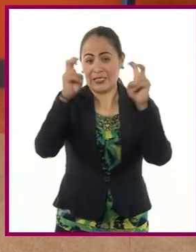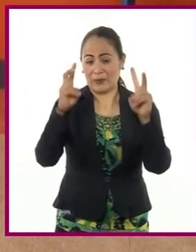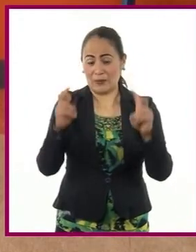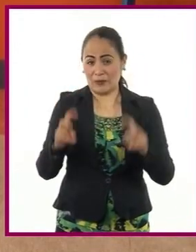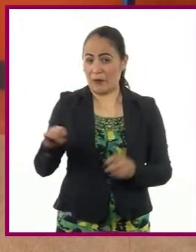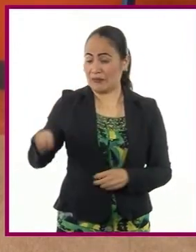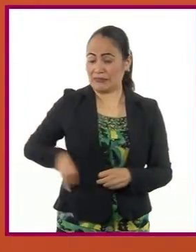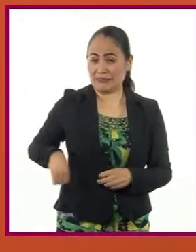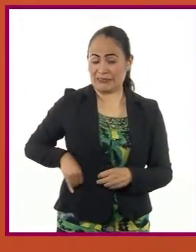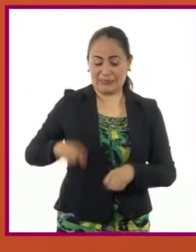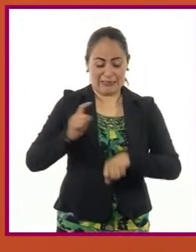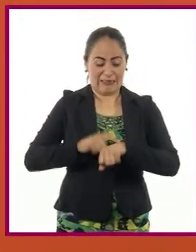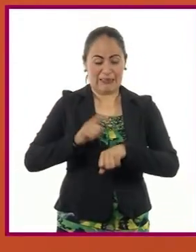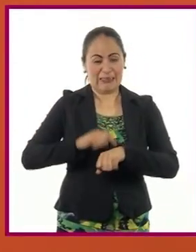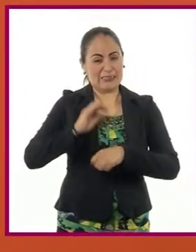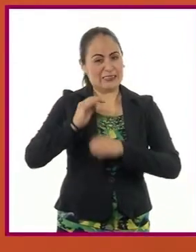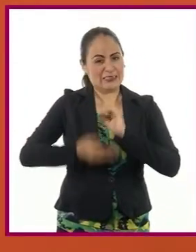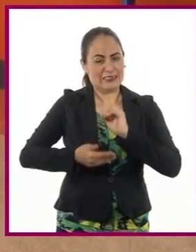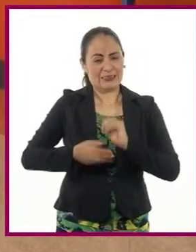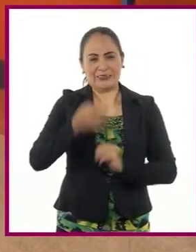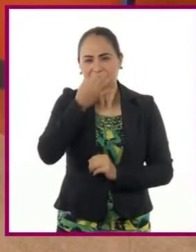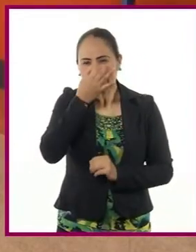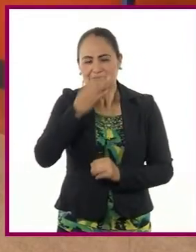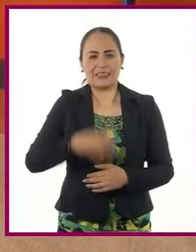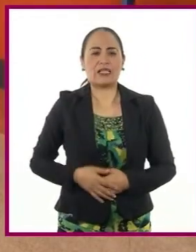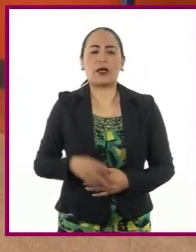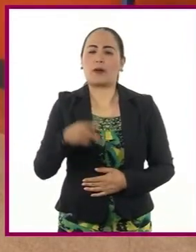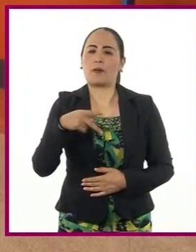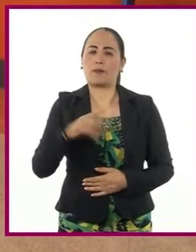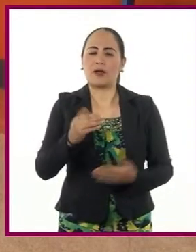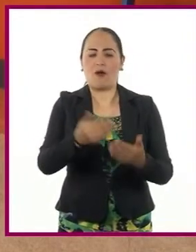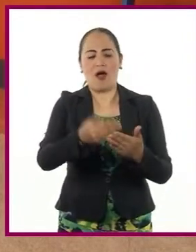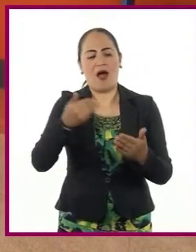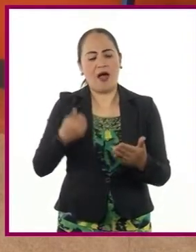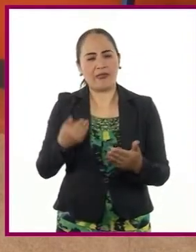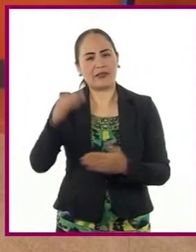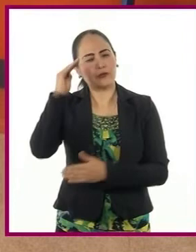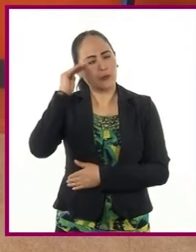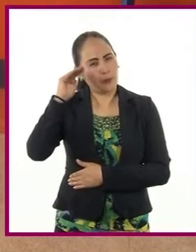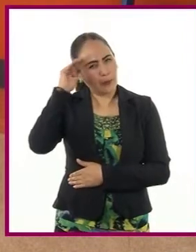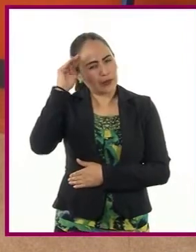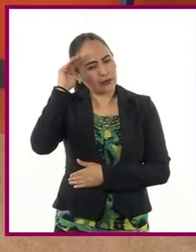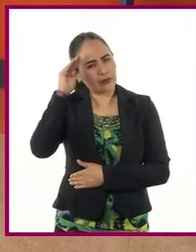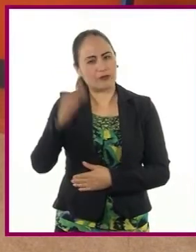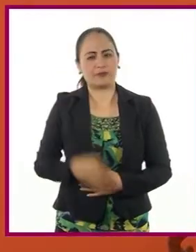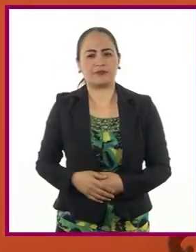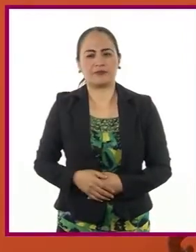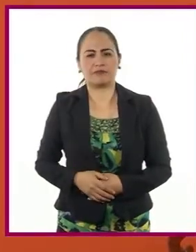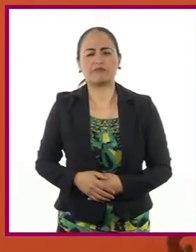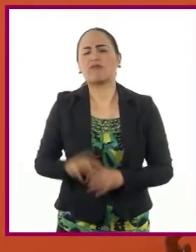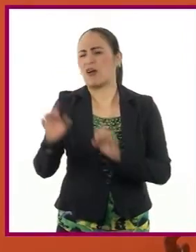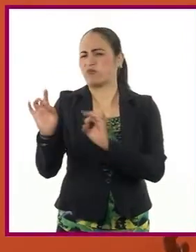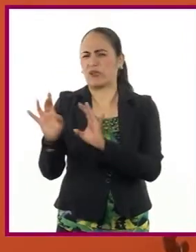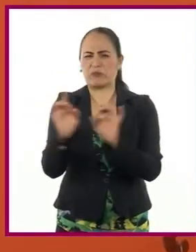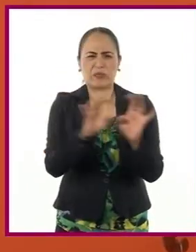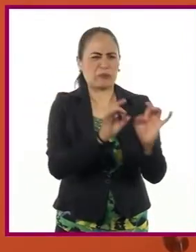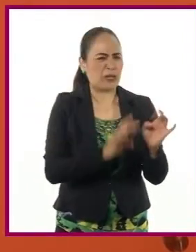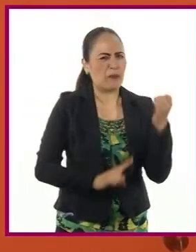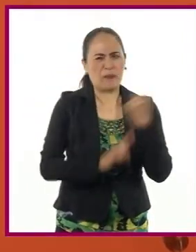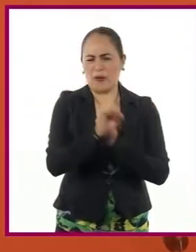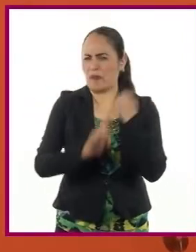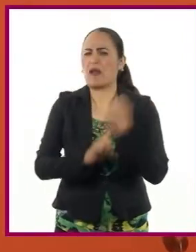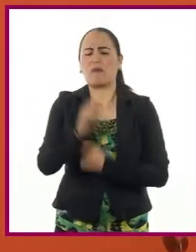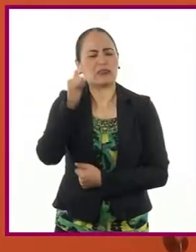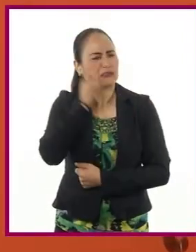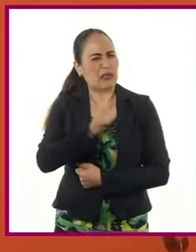Nos queda muy poco tiempo, pero antes de despedirnos, hagamos una reflexión final. Siempre habrá conflictos entre los seres